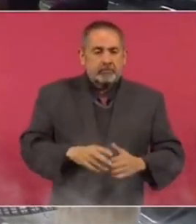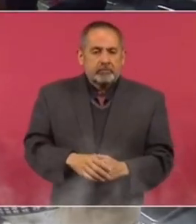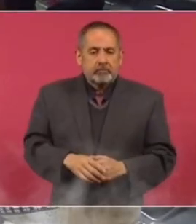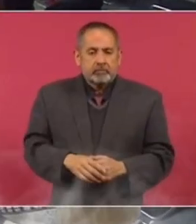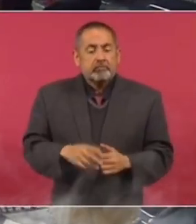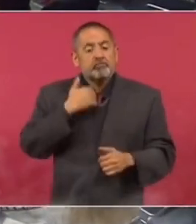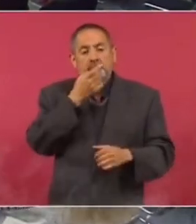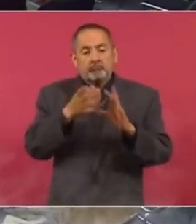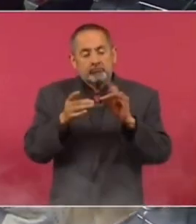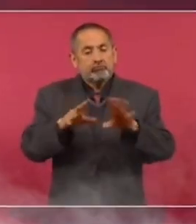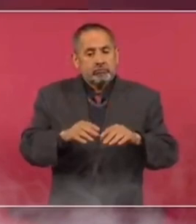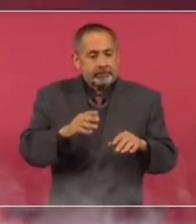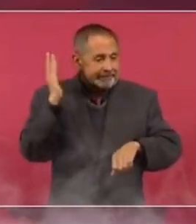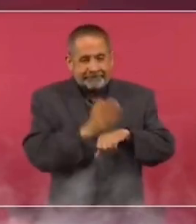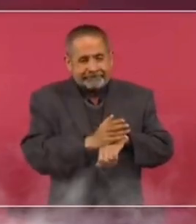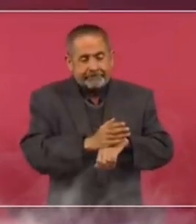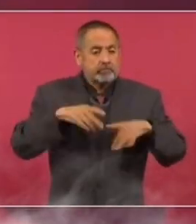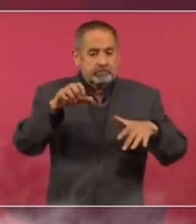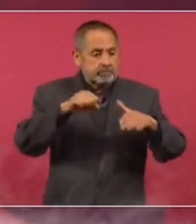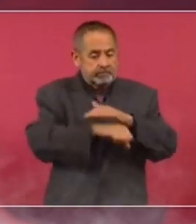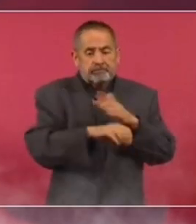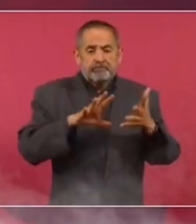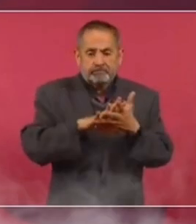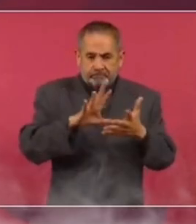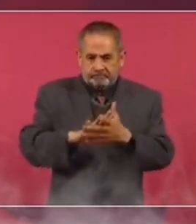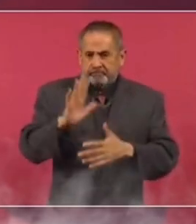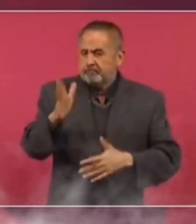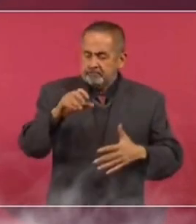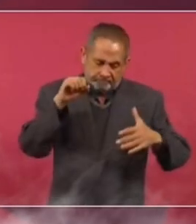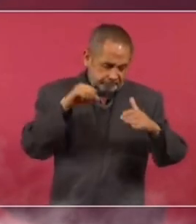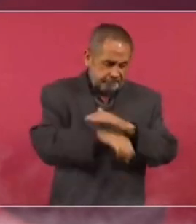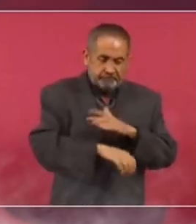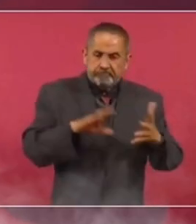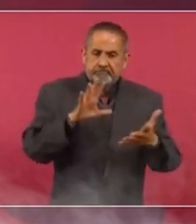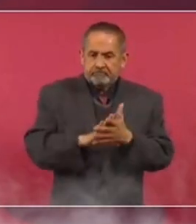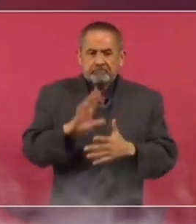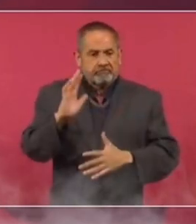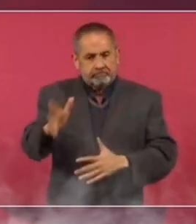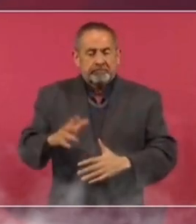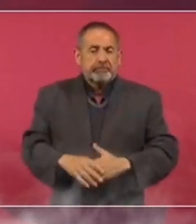lo que quiero decirles es cero corrupción, sea quien yo sea. Yo tengo y otros ya.